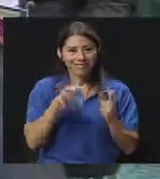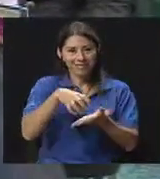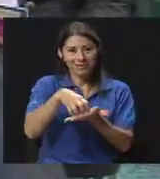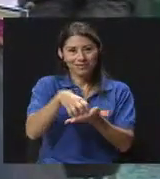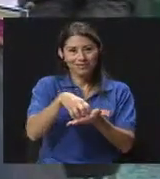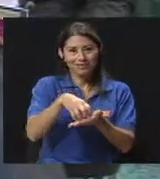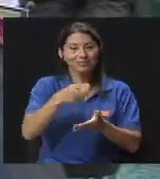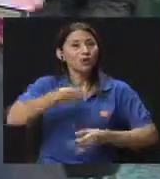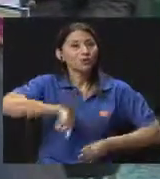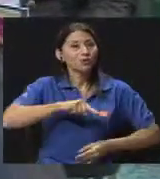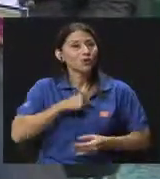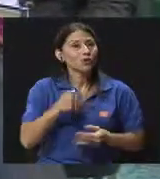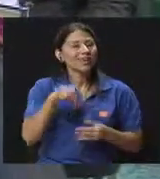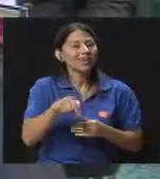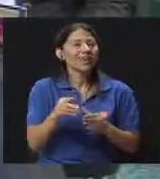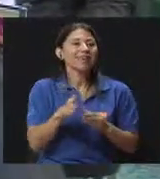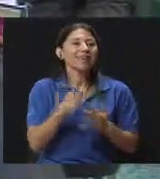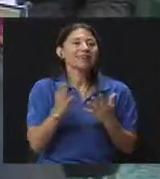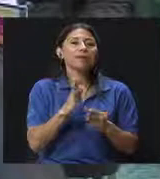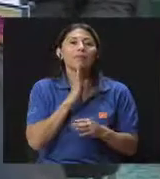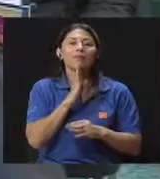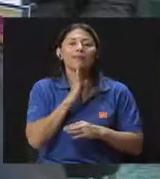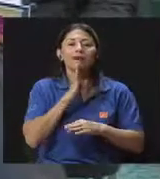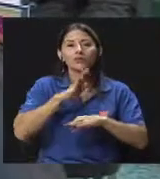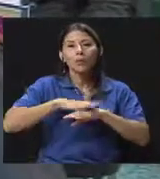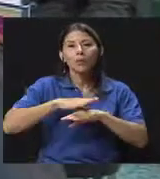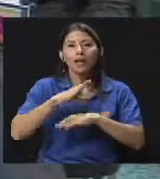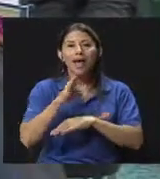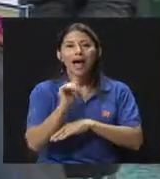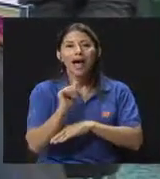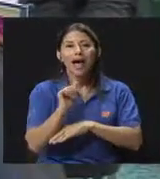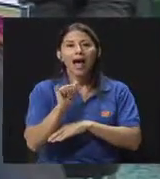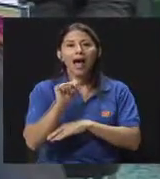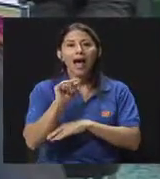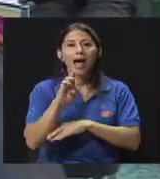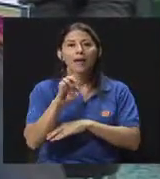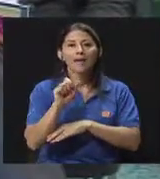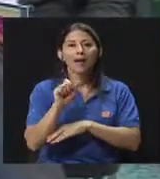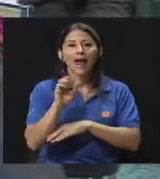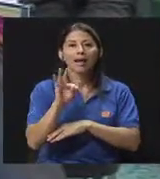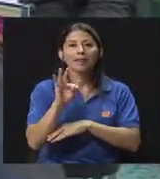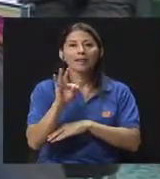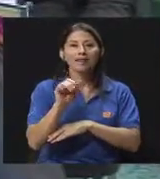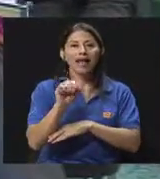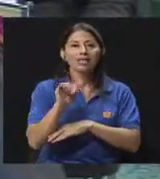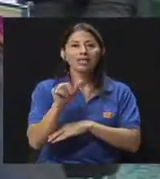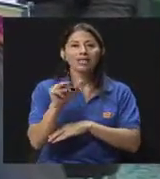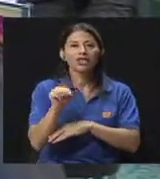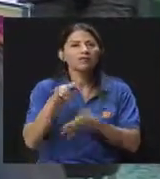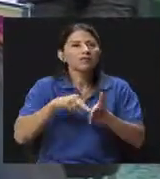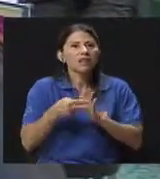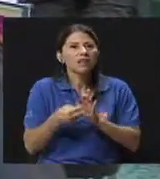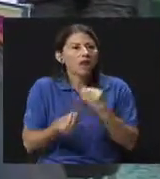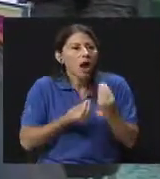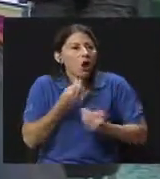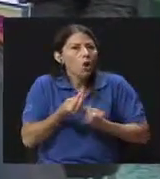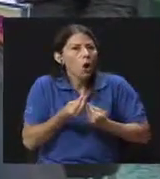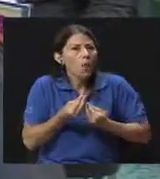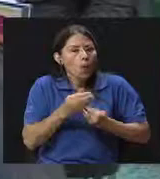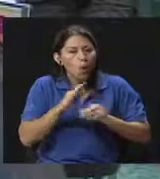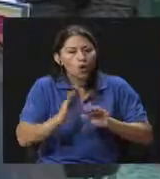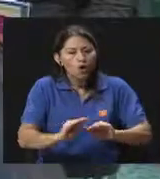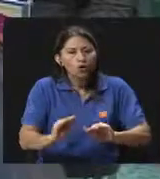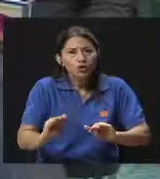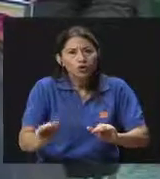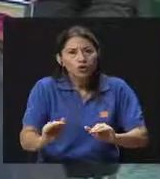Mejor con especialistas. Se trata de la lactación. ¿Cómo aprender a darle a esos niños esos primeros alimentos y que ellos sean, estos alimentos sean realmente